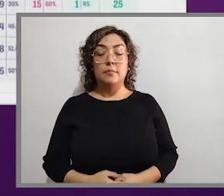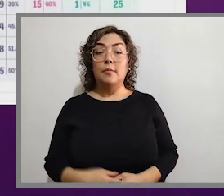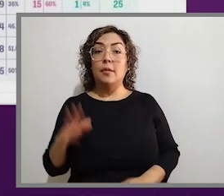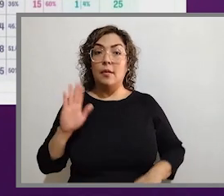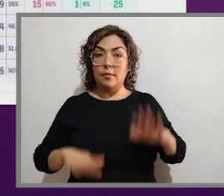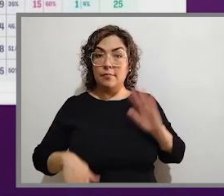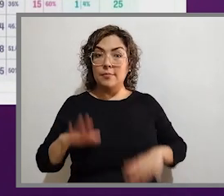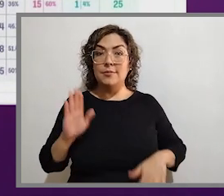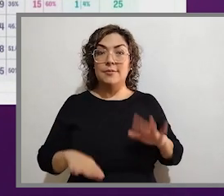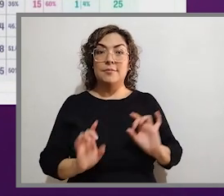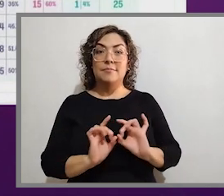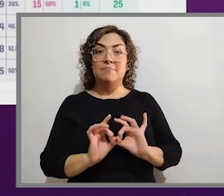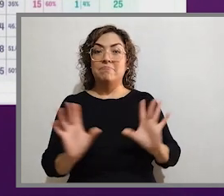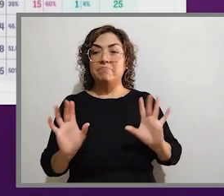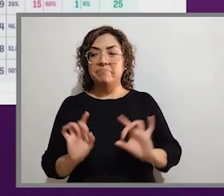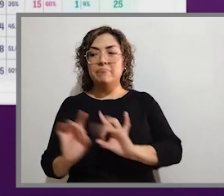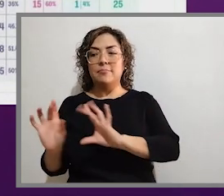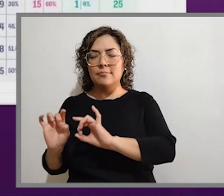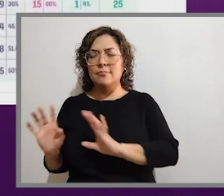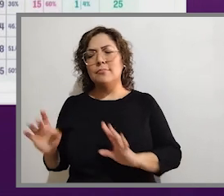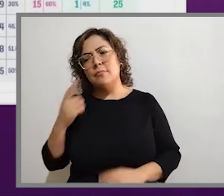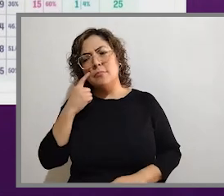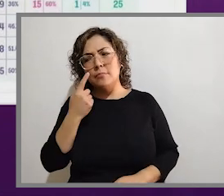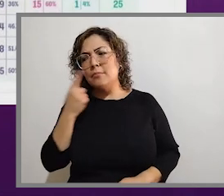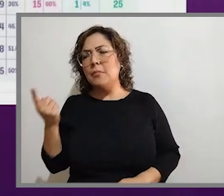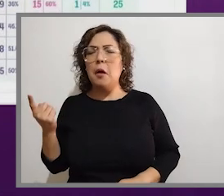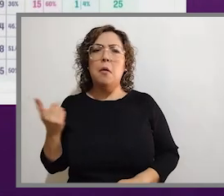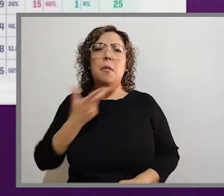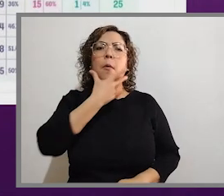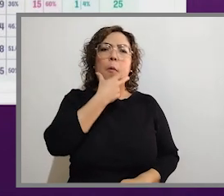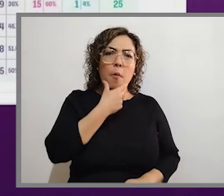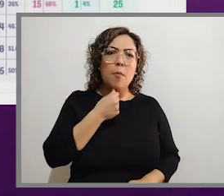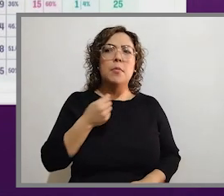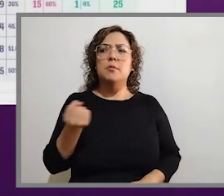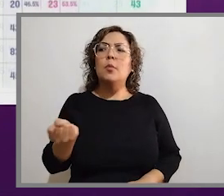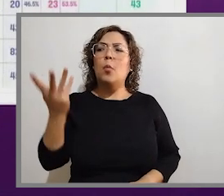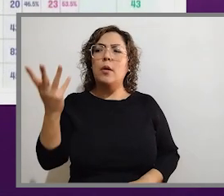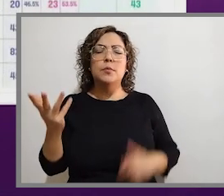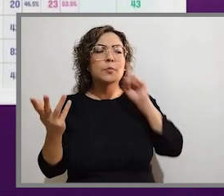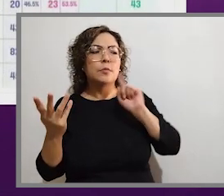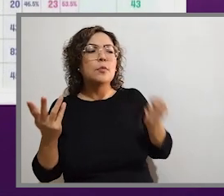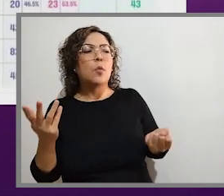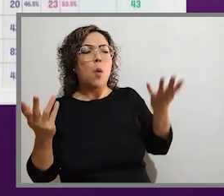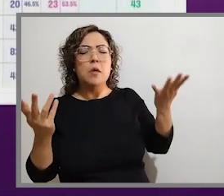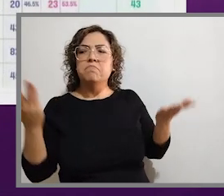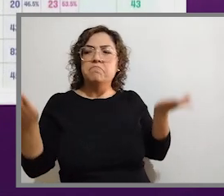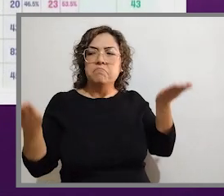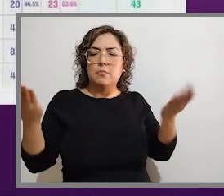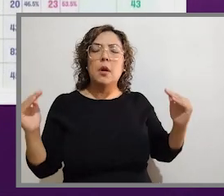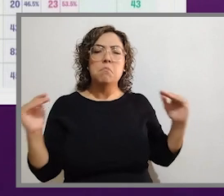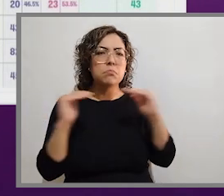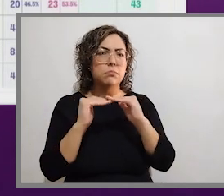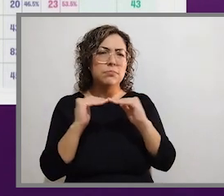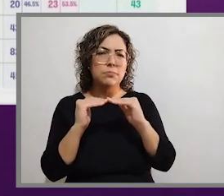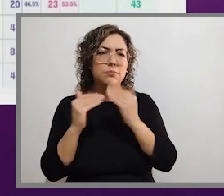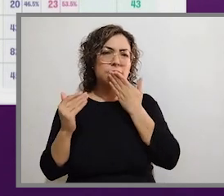la mayoría es que se cumple con la paridad, pues que es un principio constitucional. En Coahuila,